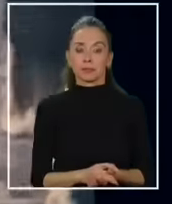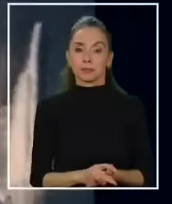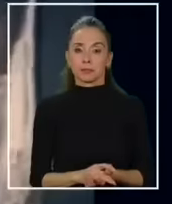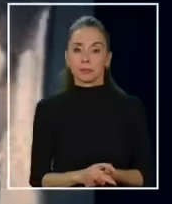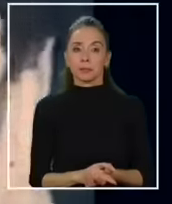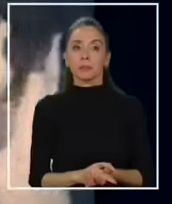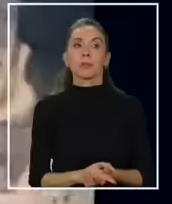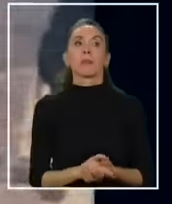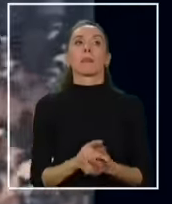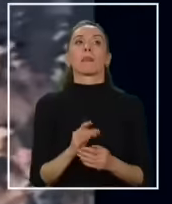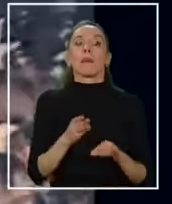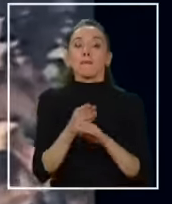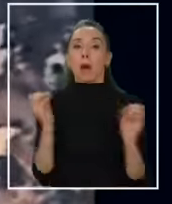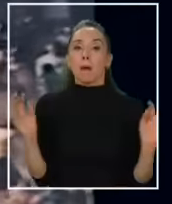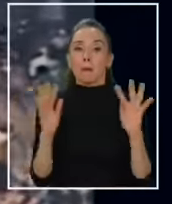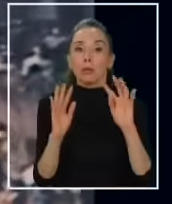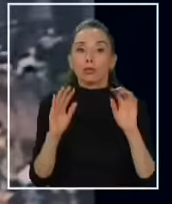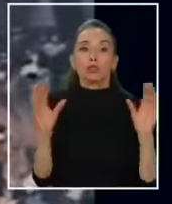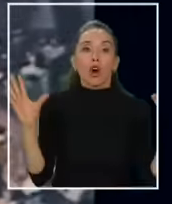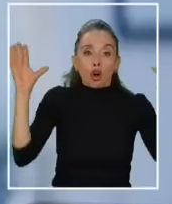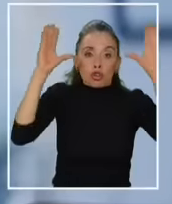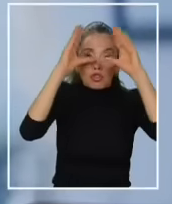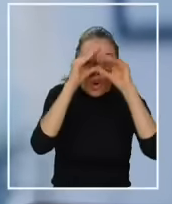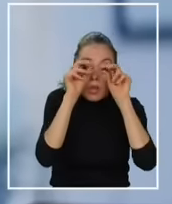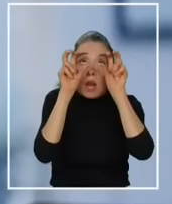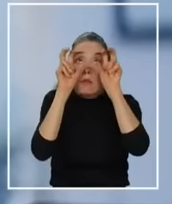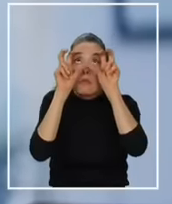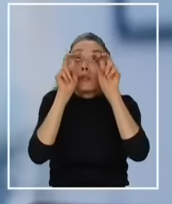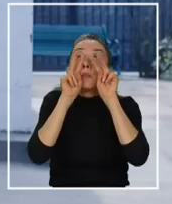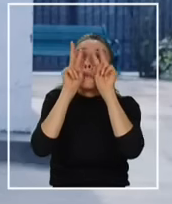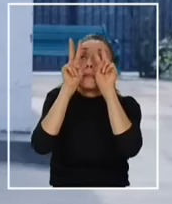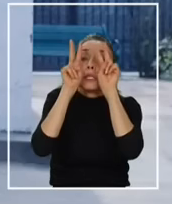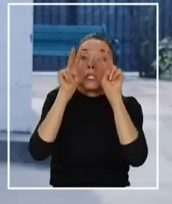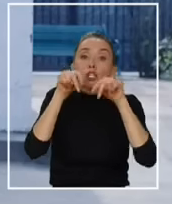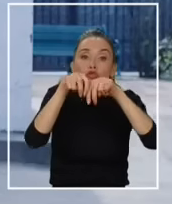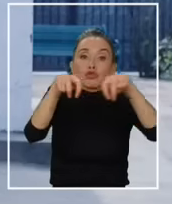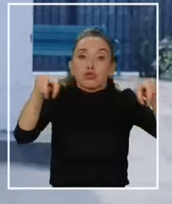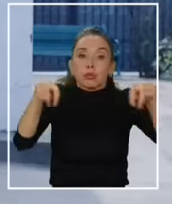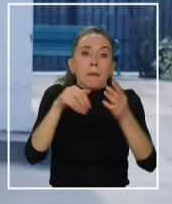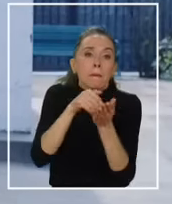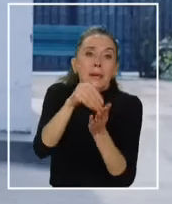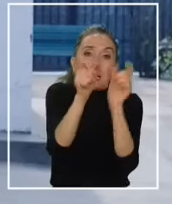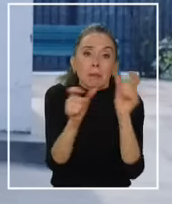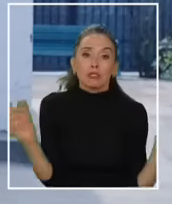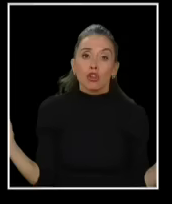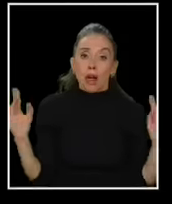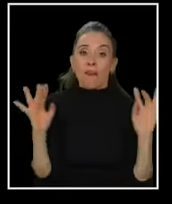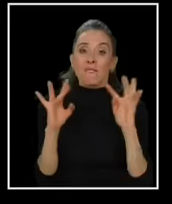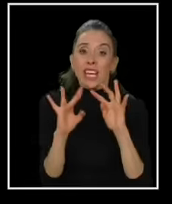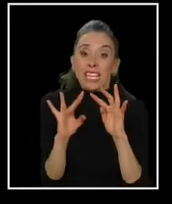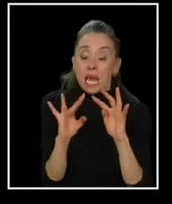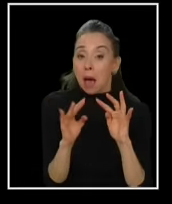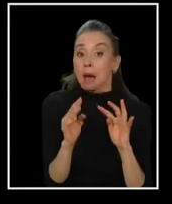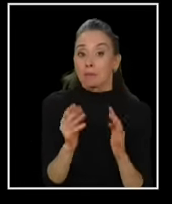Se hacía vigilia, eso significaba que toda la noche estaba la gente acá. Miles de personas.